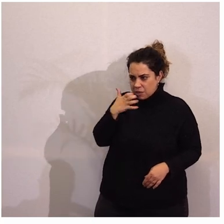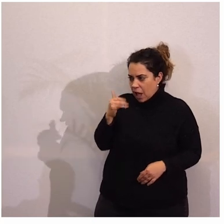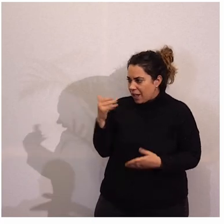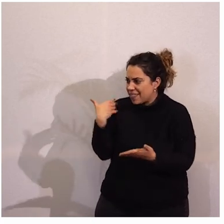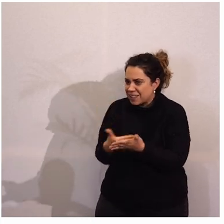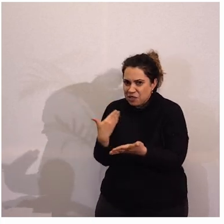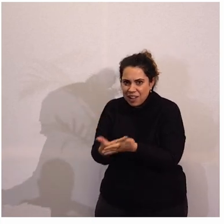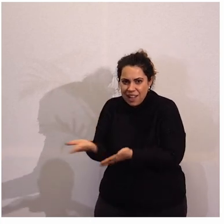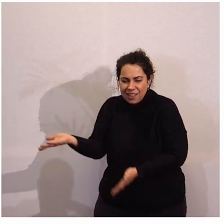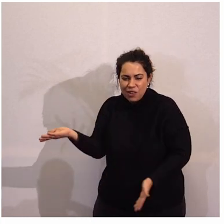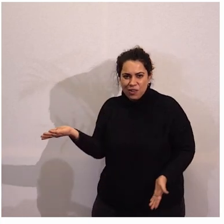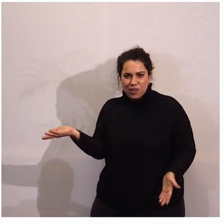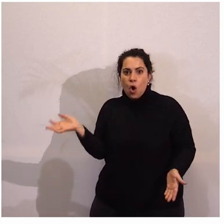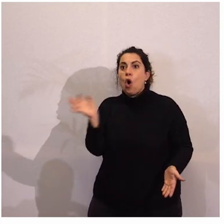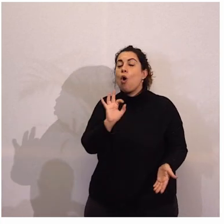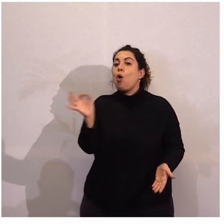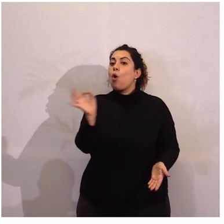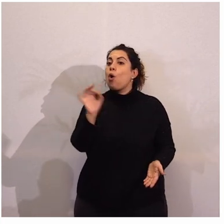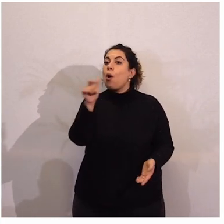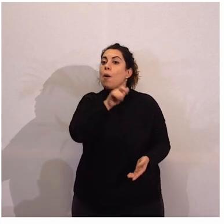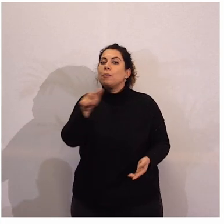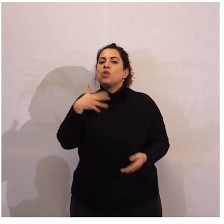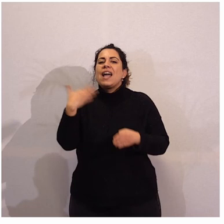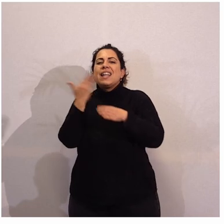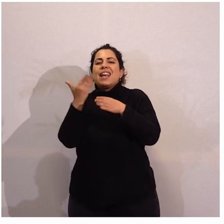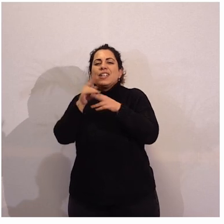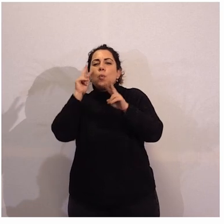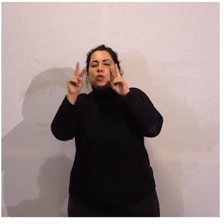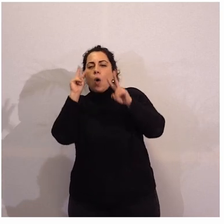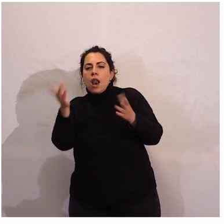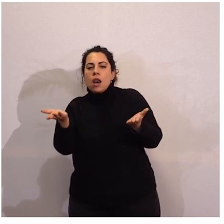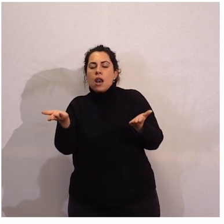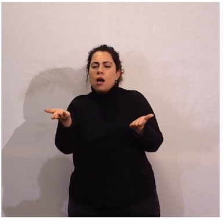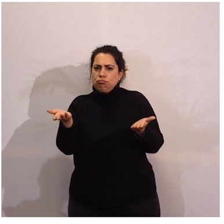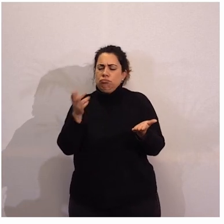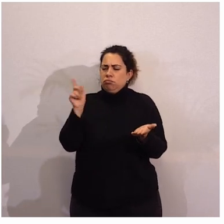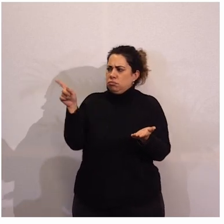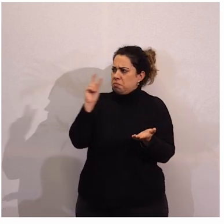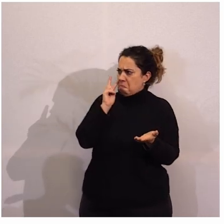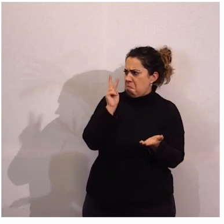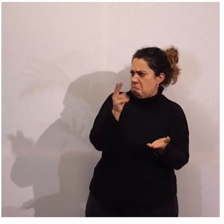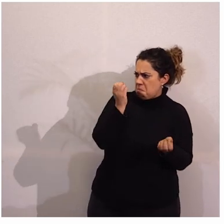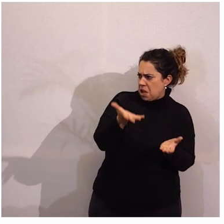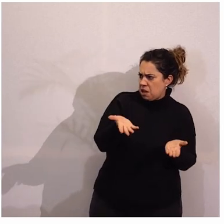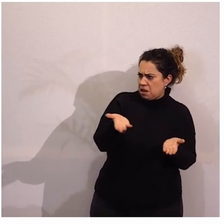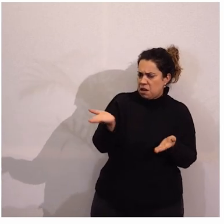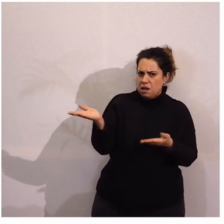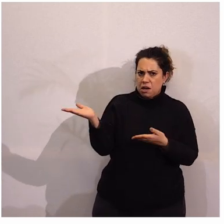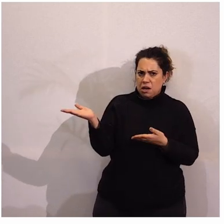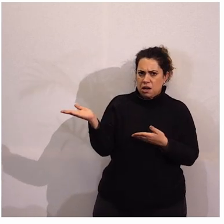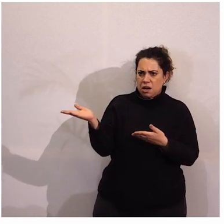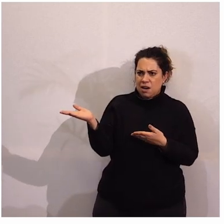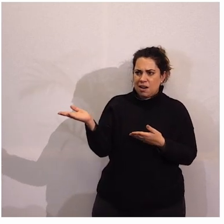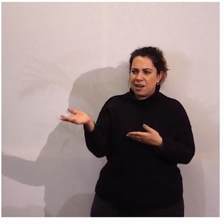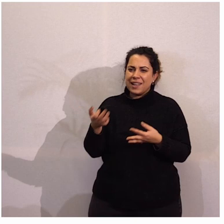certificado además. O las personas con restos visuales que, ve más de... O esta ve... Siempre es